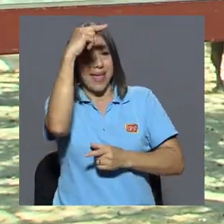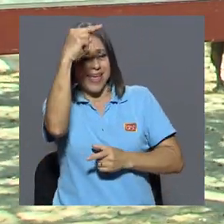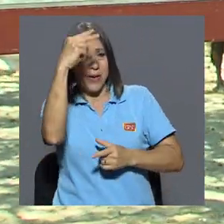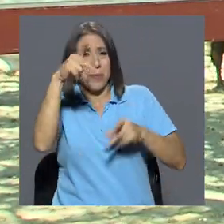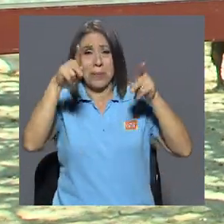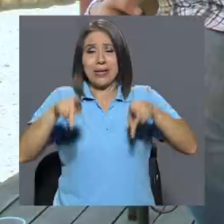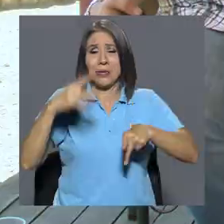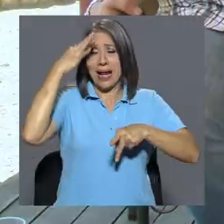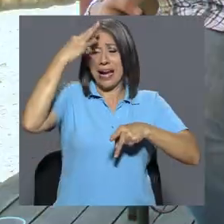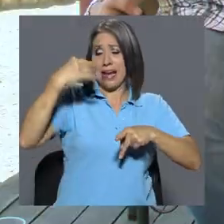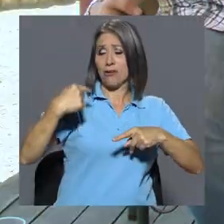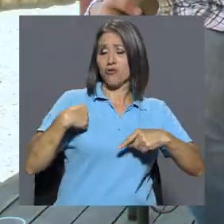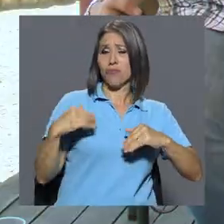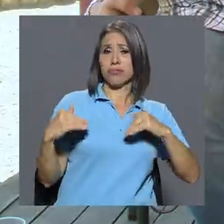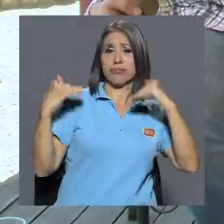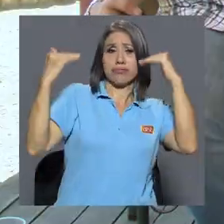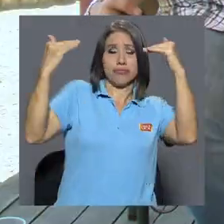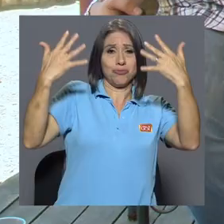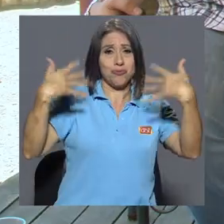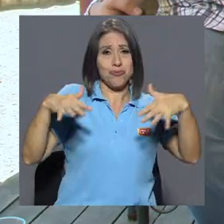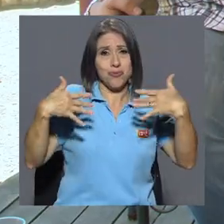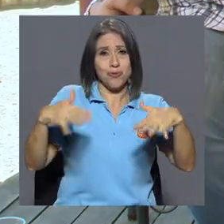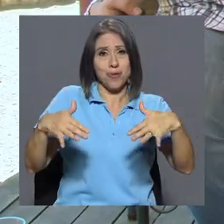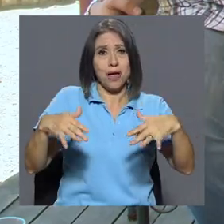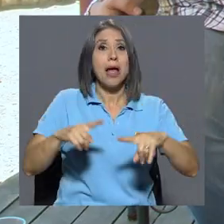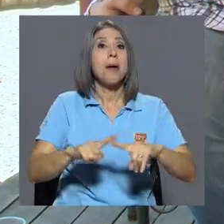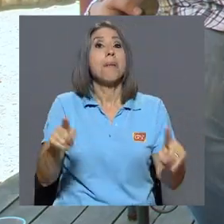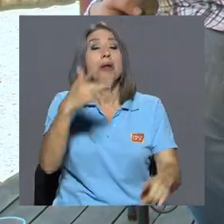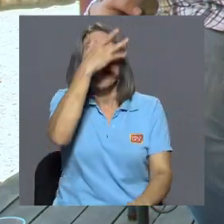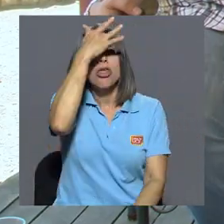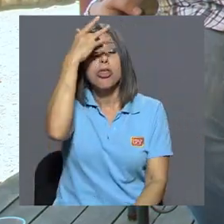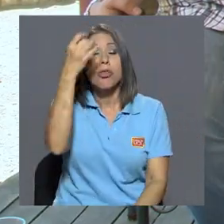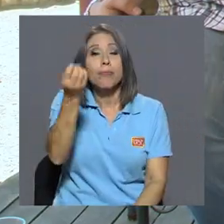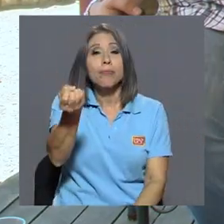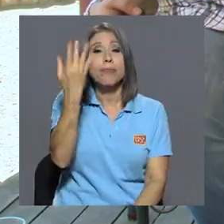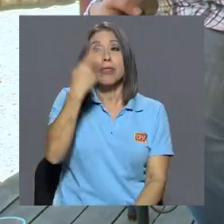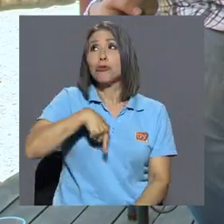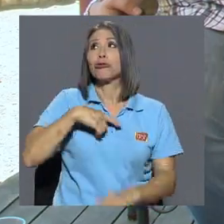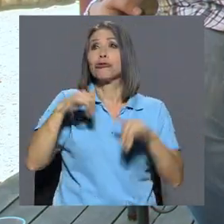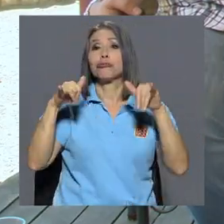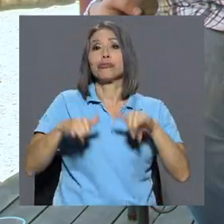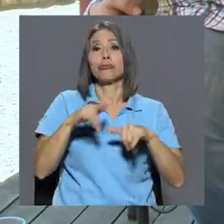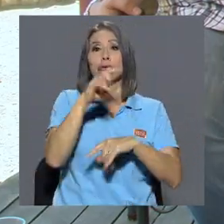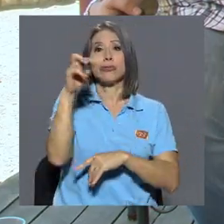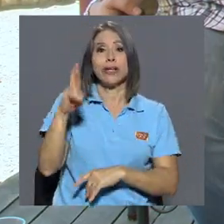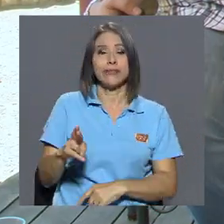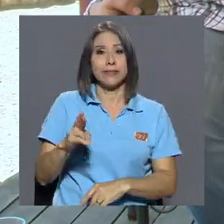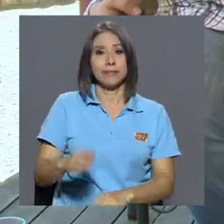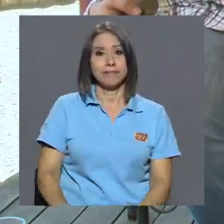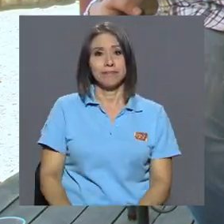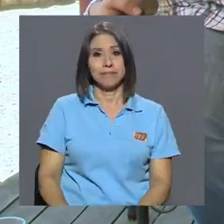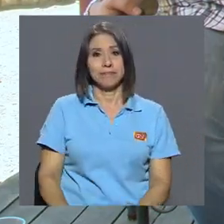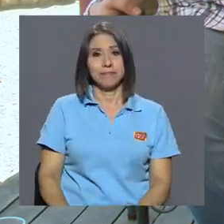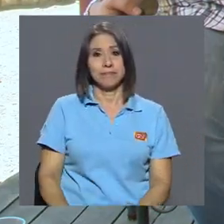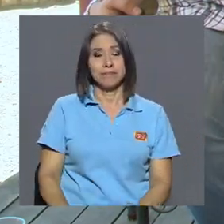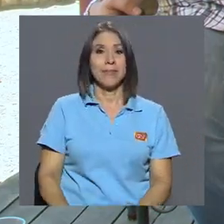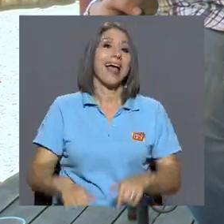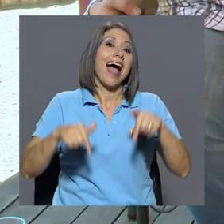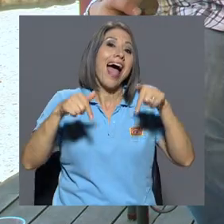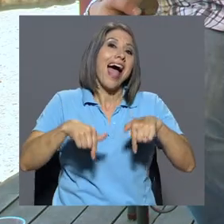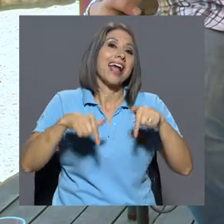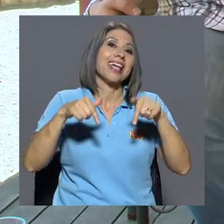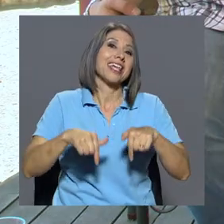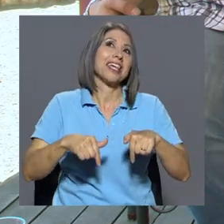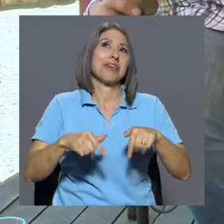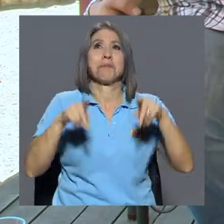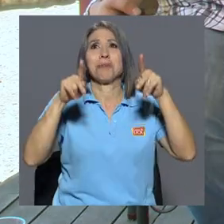Vuelan. Y se les olvida que estamos en Costa Rica. Aquí el Jet Set